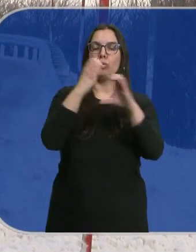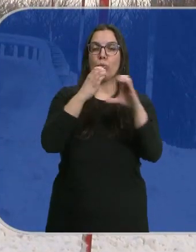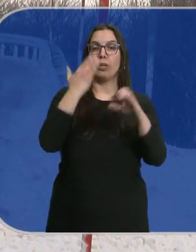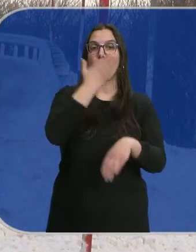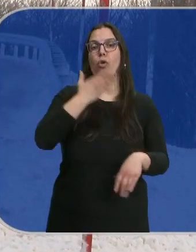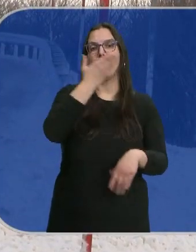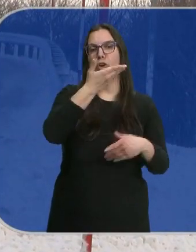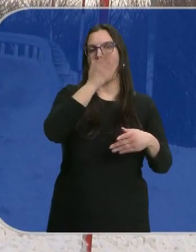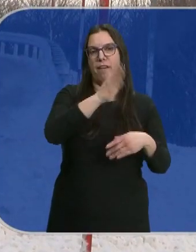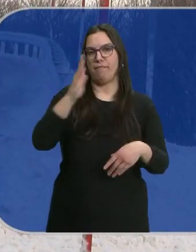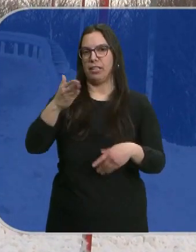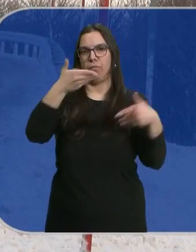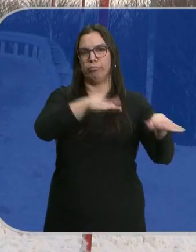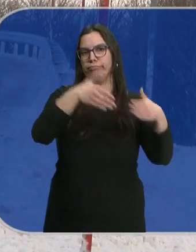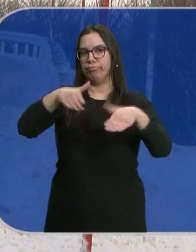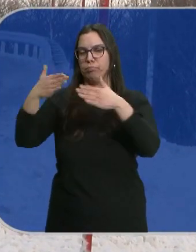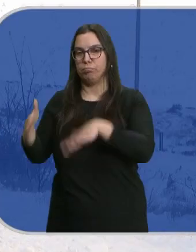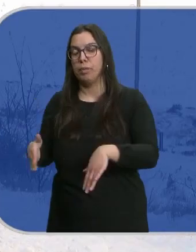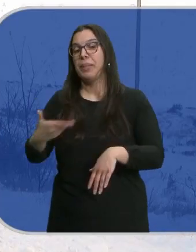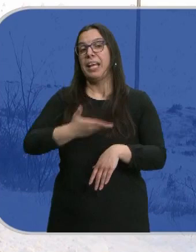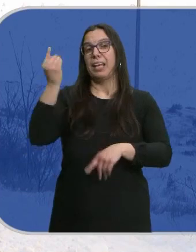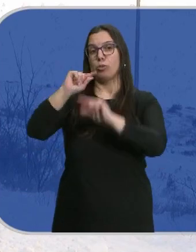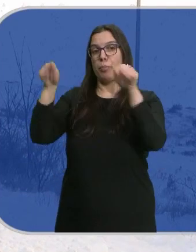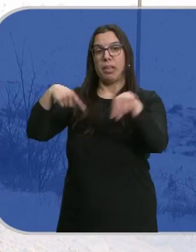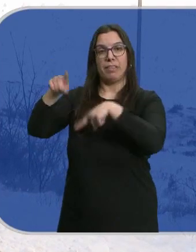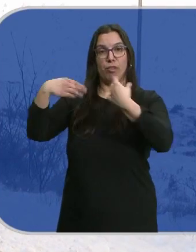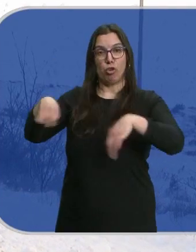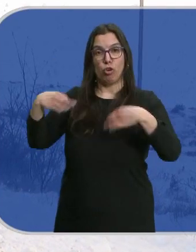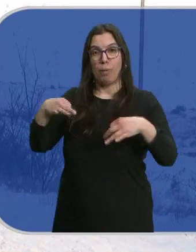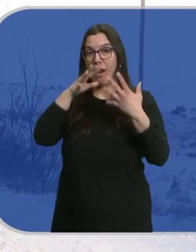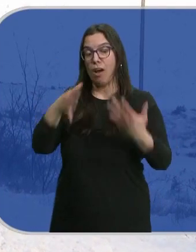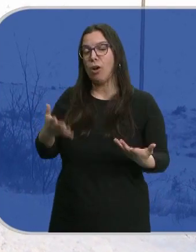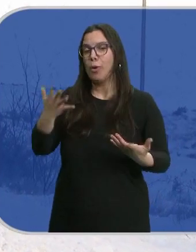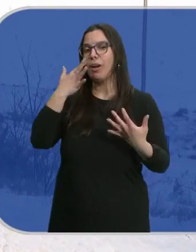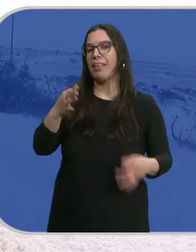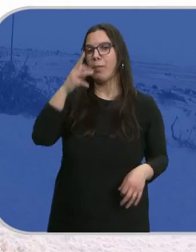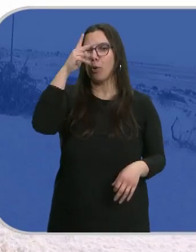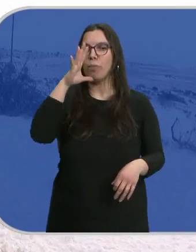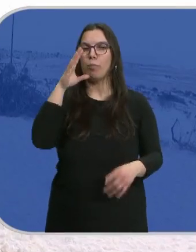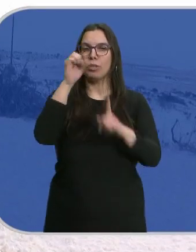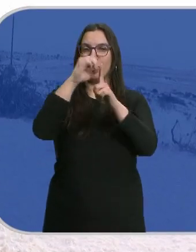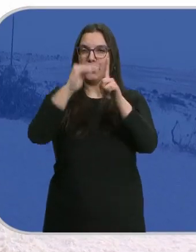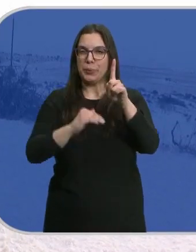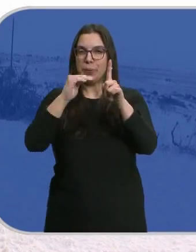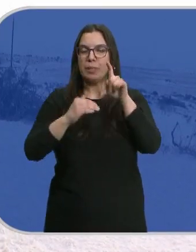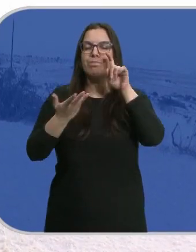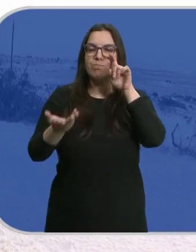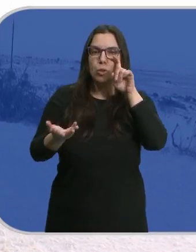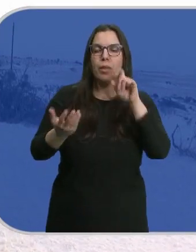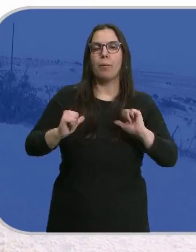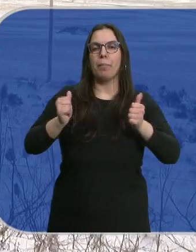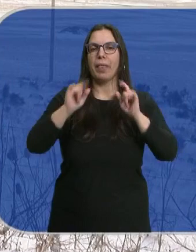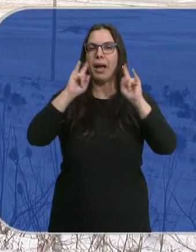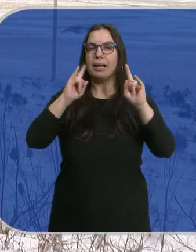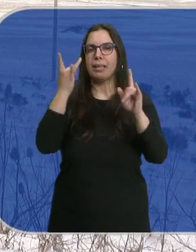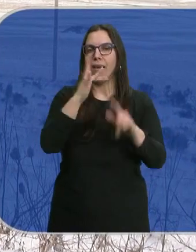red de carreteras de la provincia el tráfico es normal a estas horas, preocupan especialmente las bajas temperaturas, por lo que se ha activado